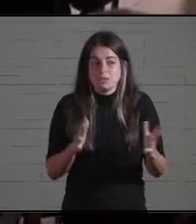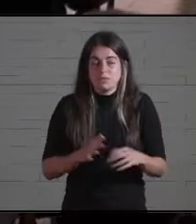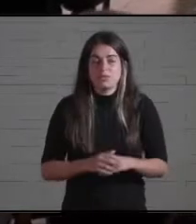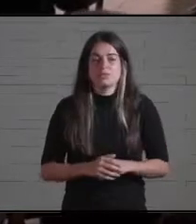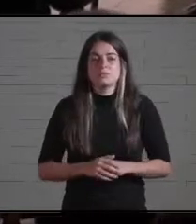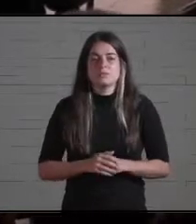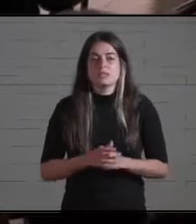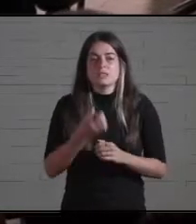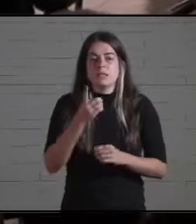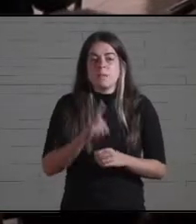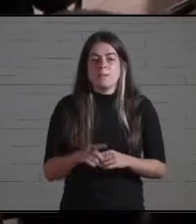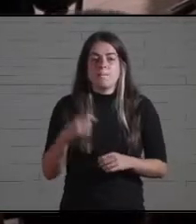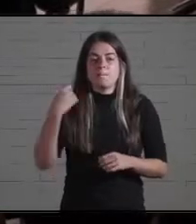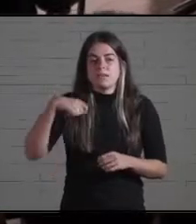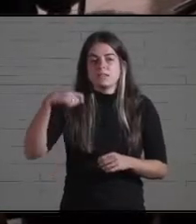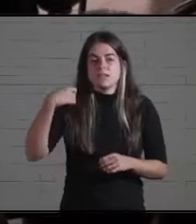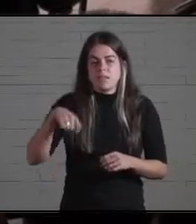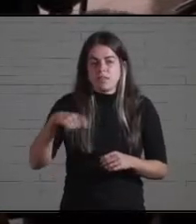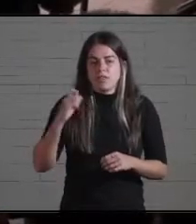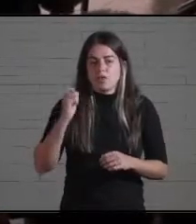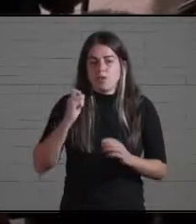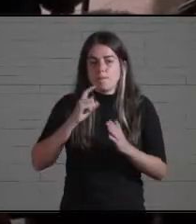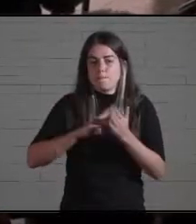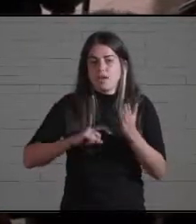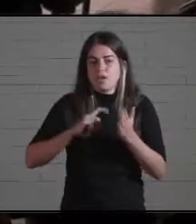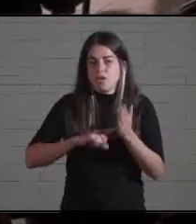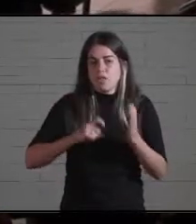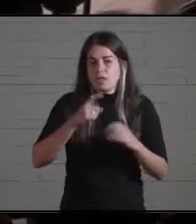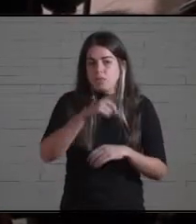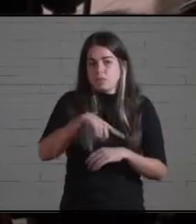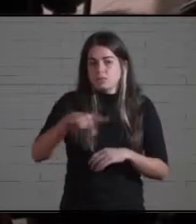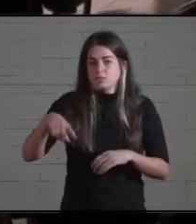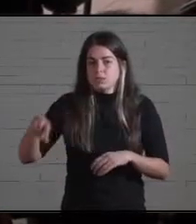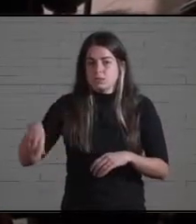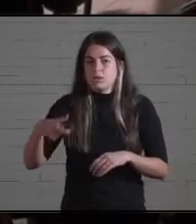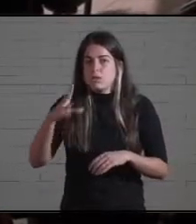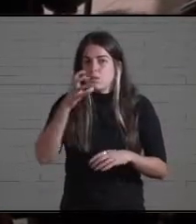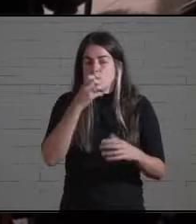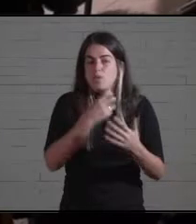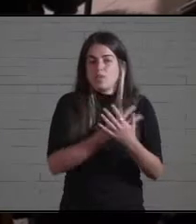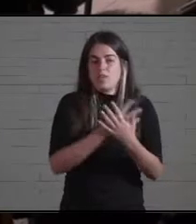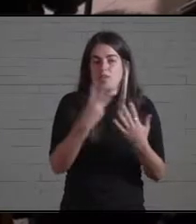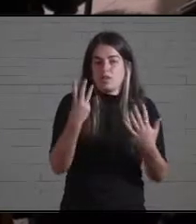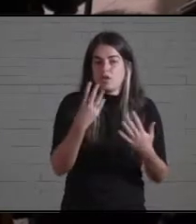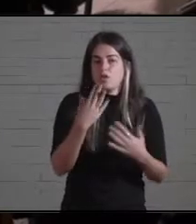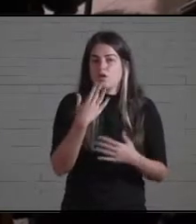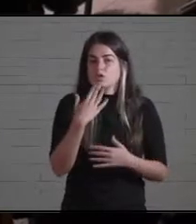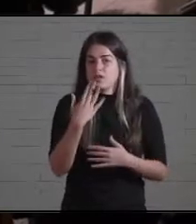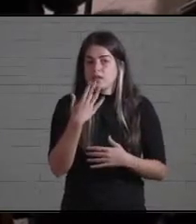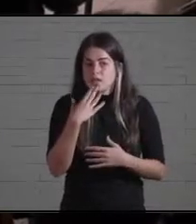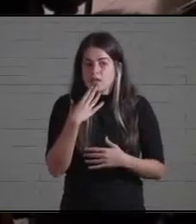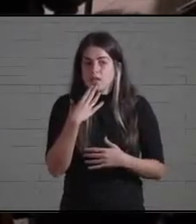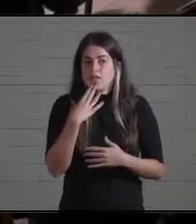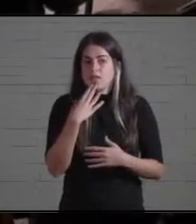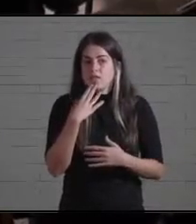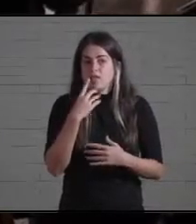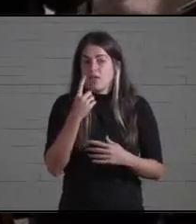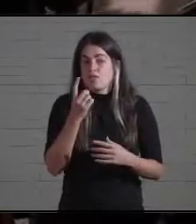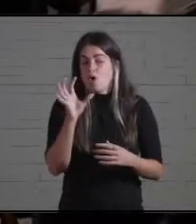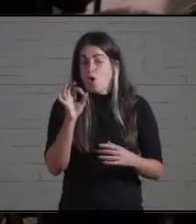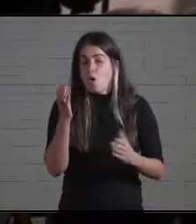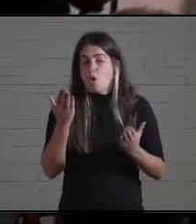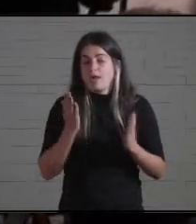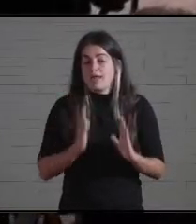la prestación periódica por hijo o hija mayor de 18 años y por menor a cargo han aumentado algo porque